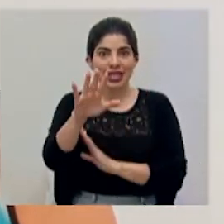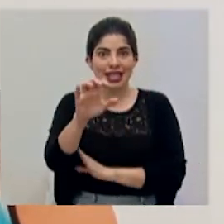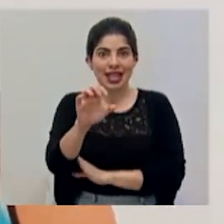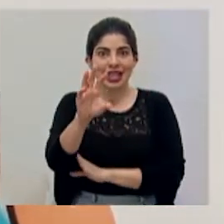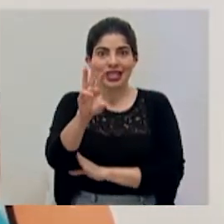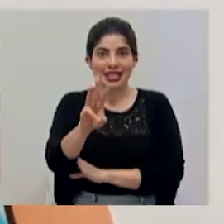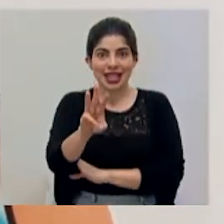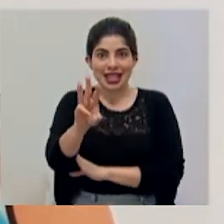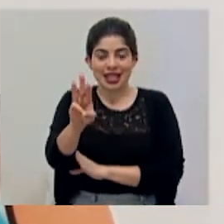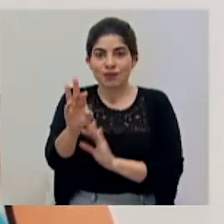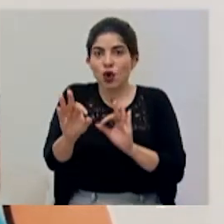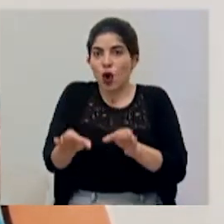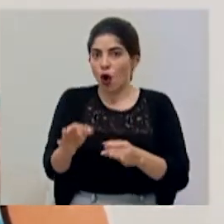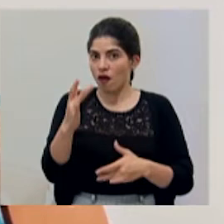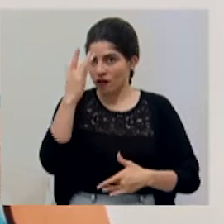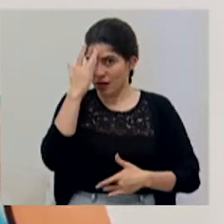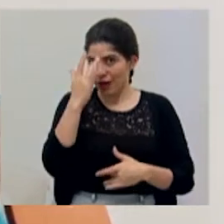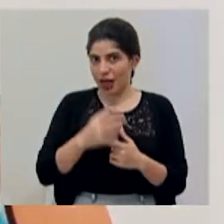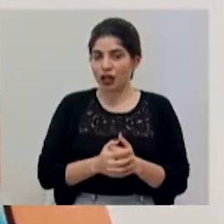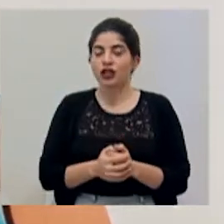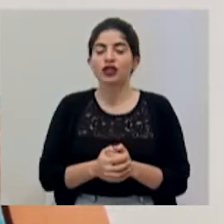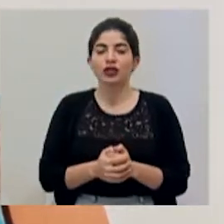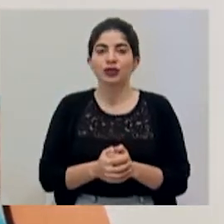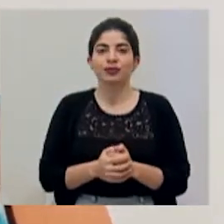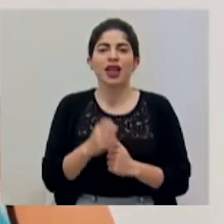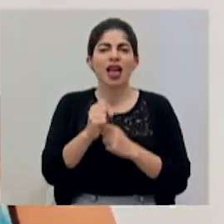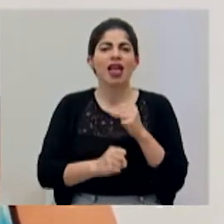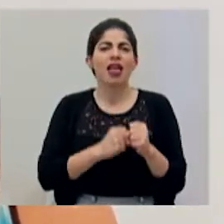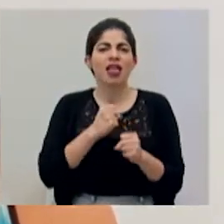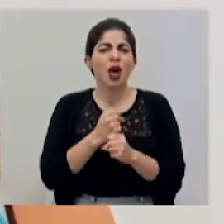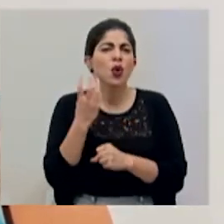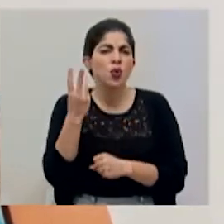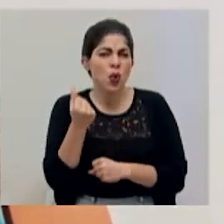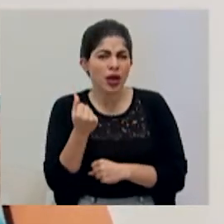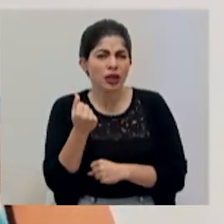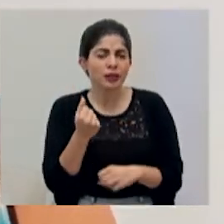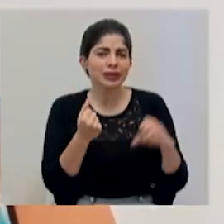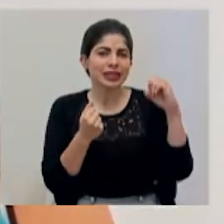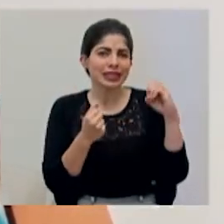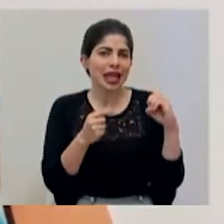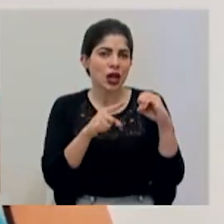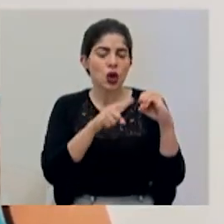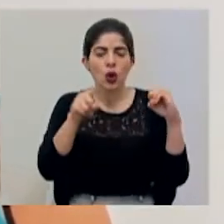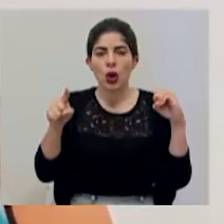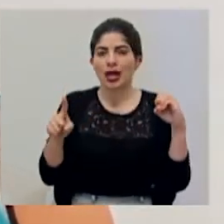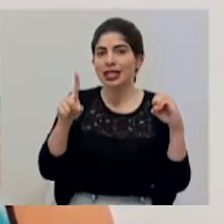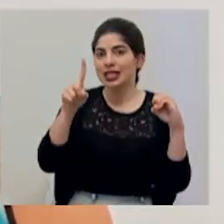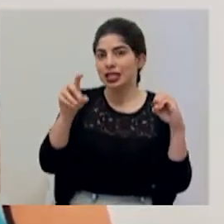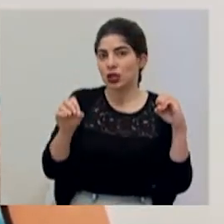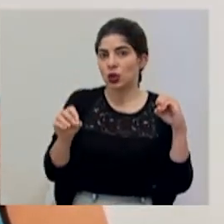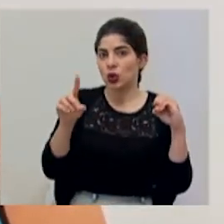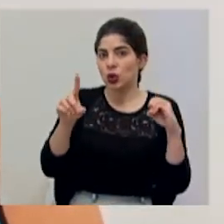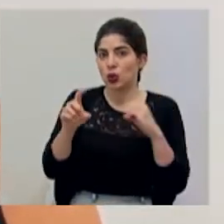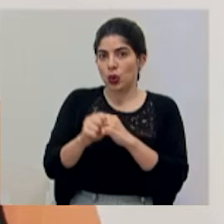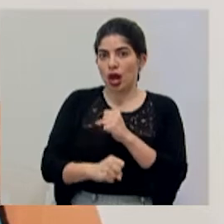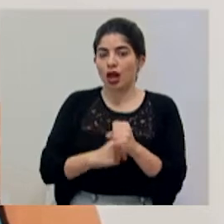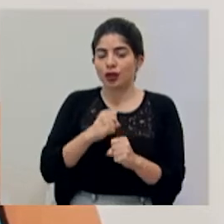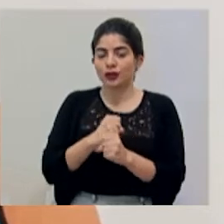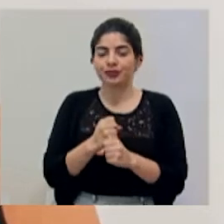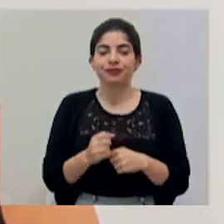118.566 casos confirmados, con un rango de edad que va de los 0 a los 101 años.